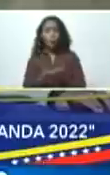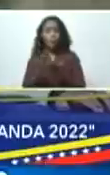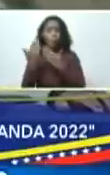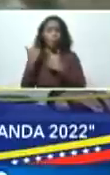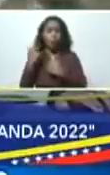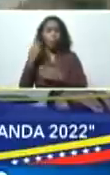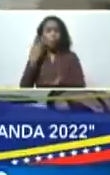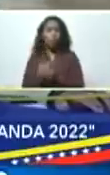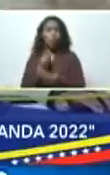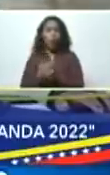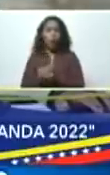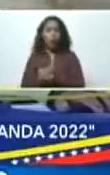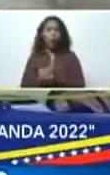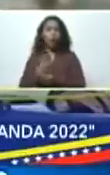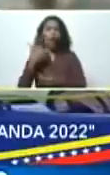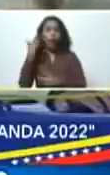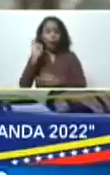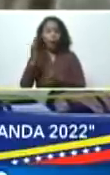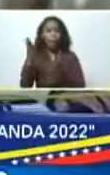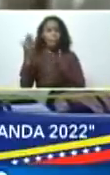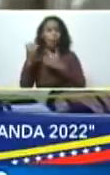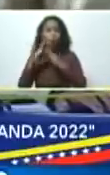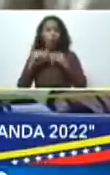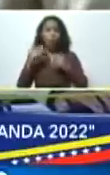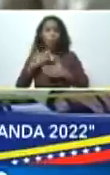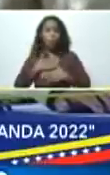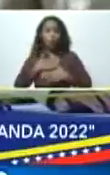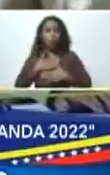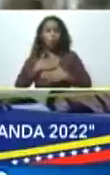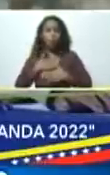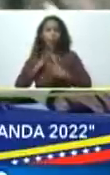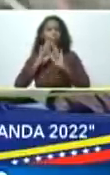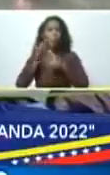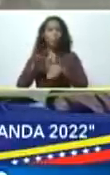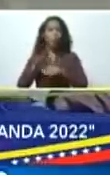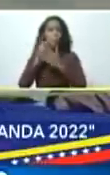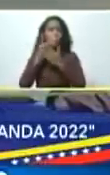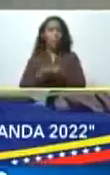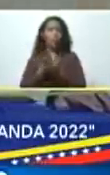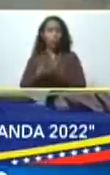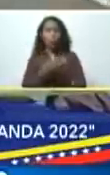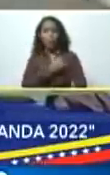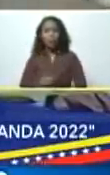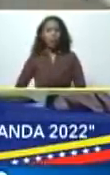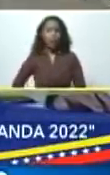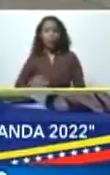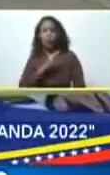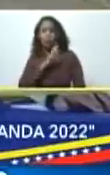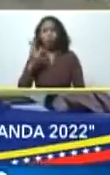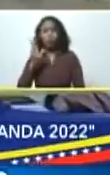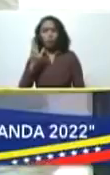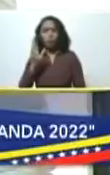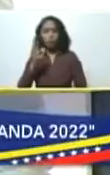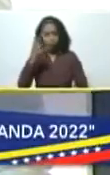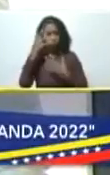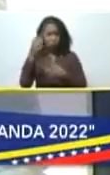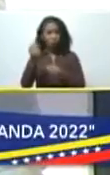para Monagas, contarás con todo mi apoyo y todo el peso de la presidencia de la República.